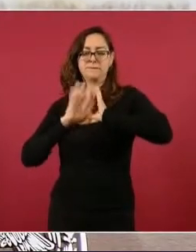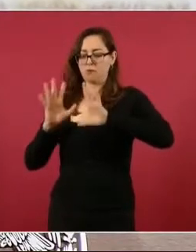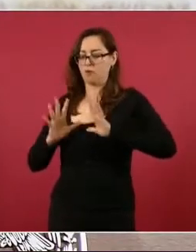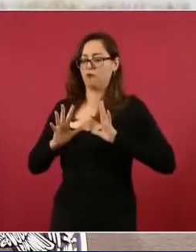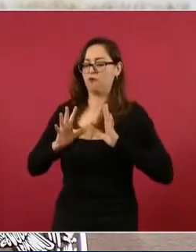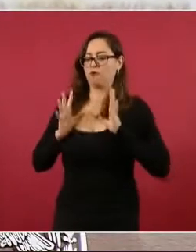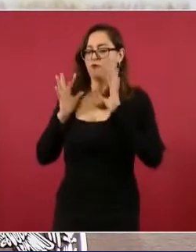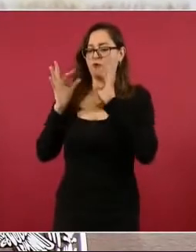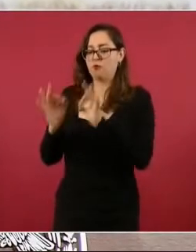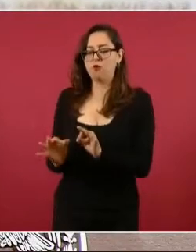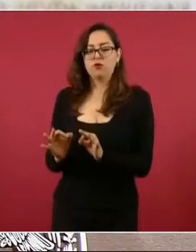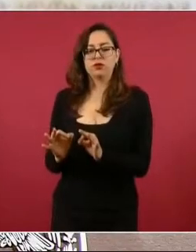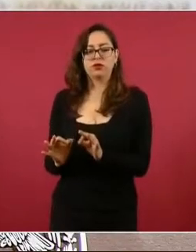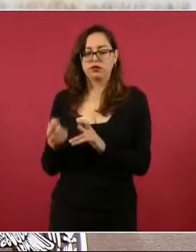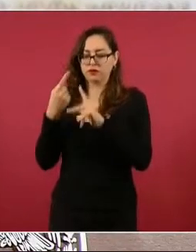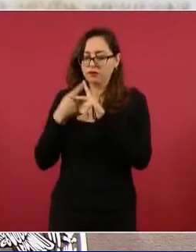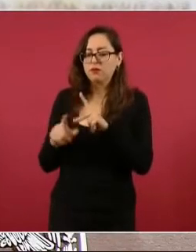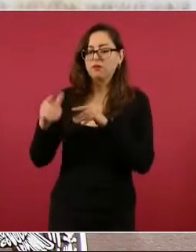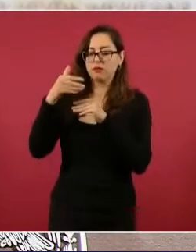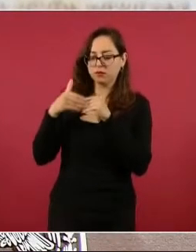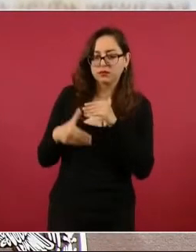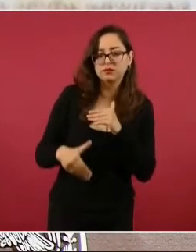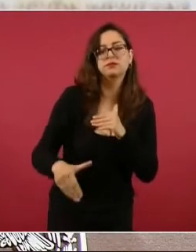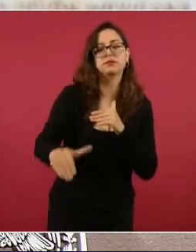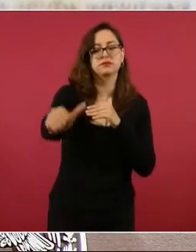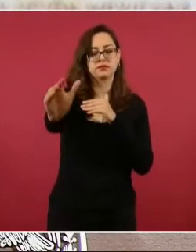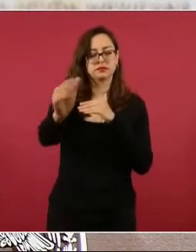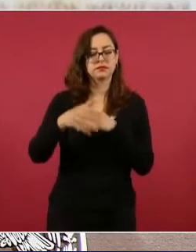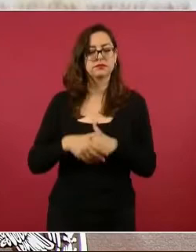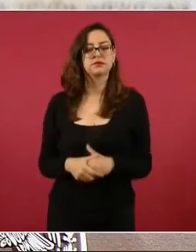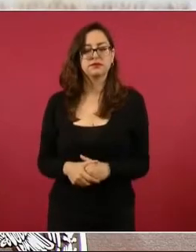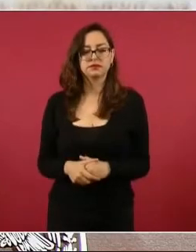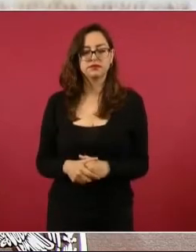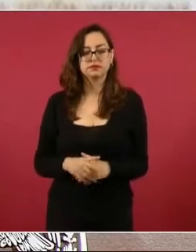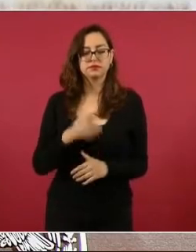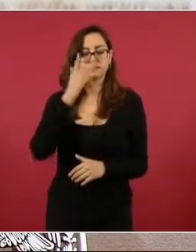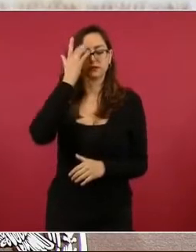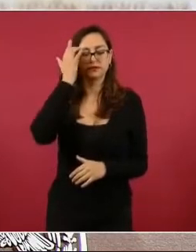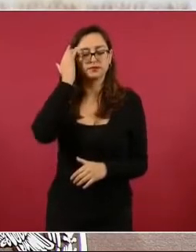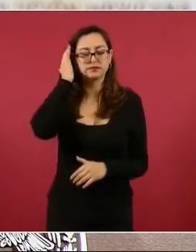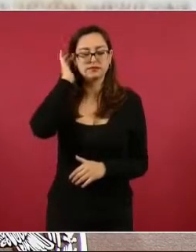Ese es el origen de nuestro ejército.